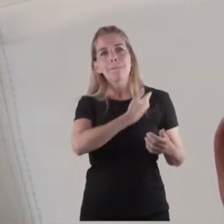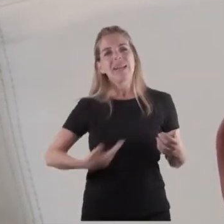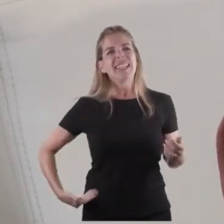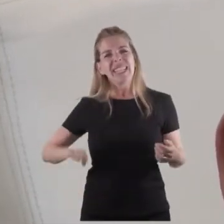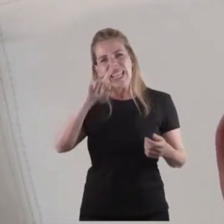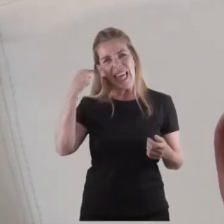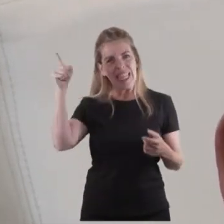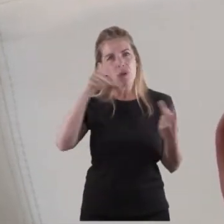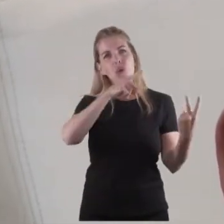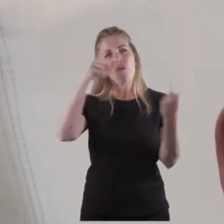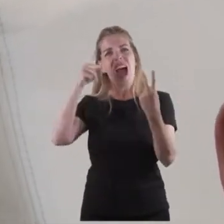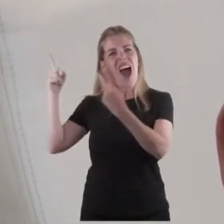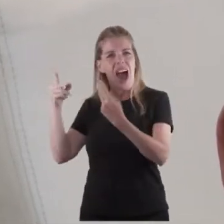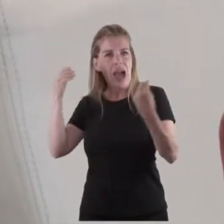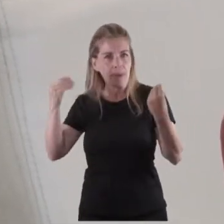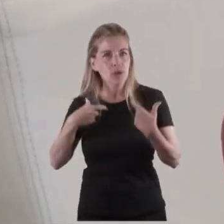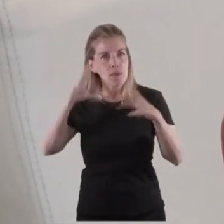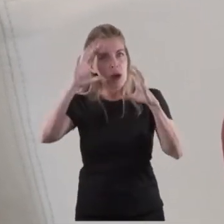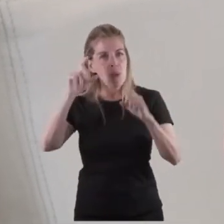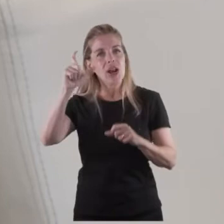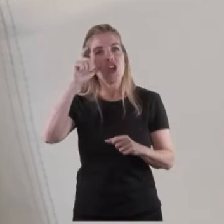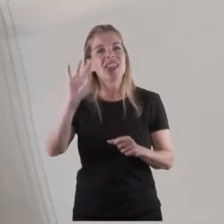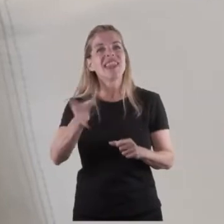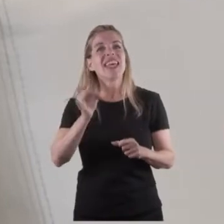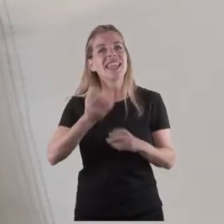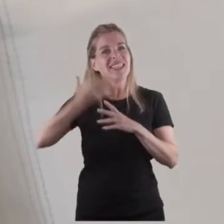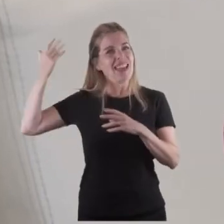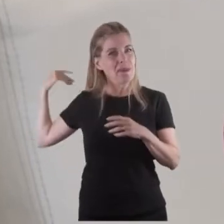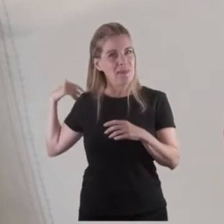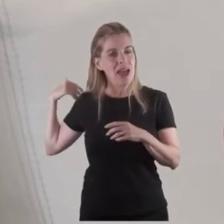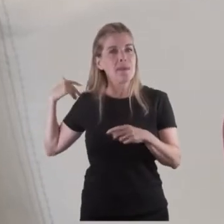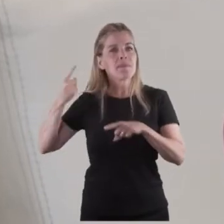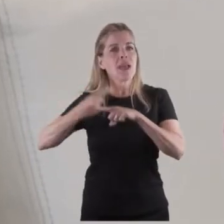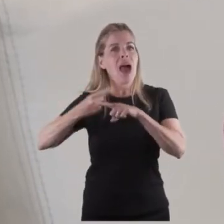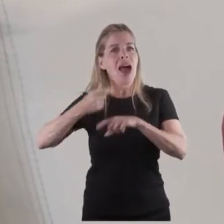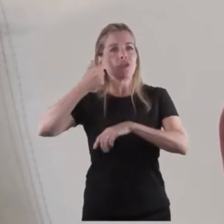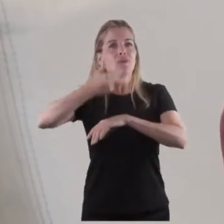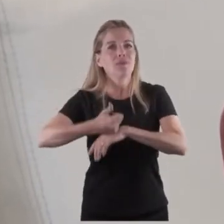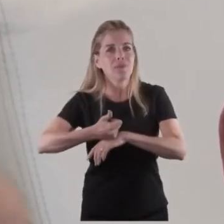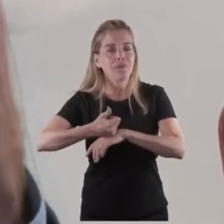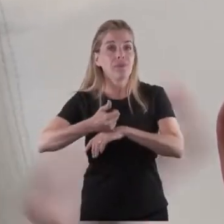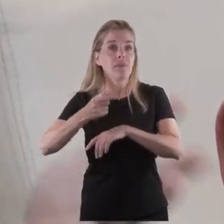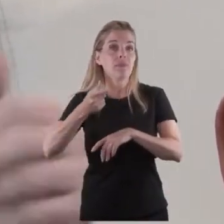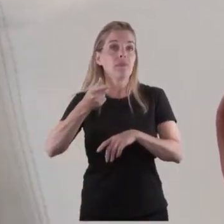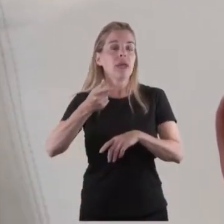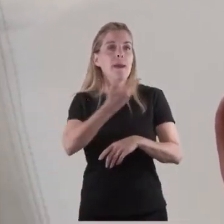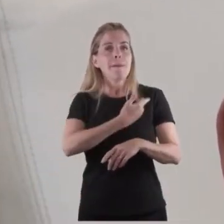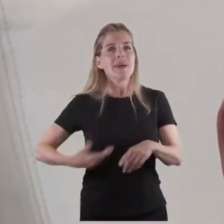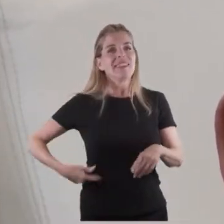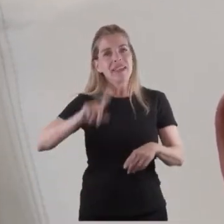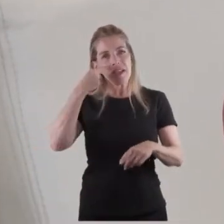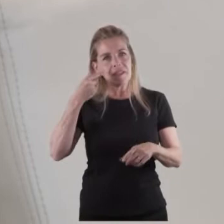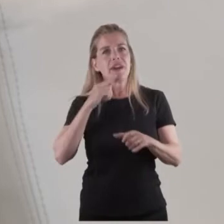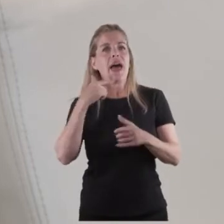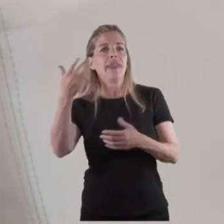porque yo recordaba que el 10 de diciembre en el acto que presidía el presidente del último año él se jactaba de lo que tenía que ver